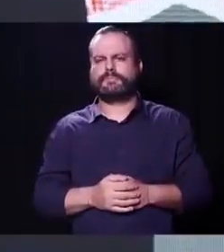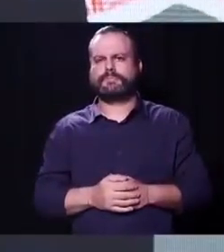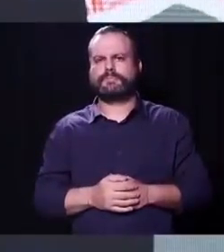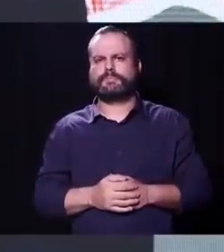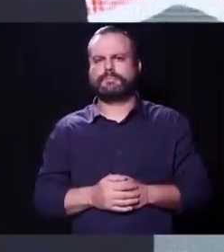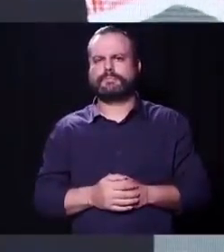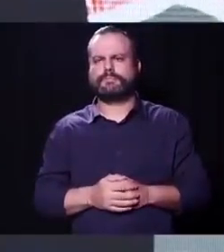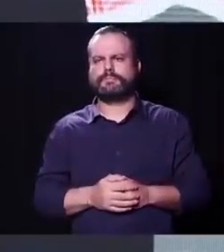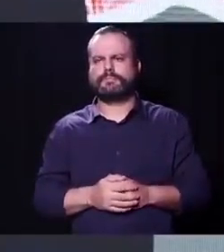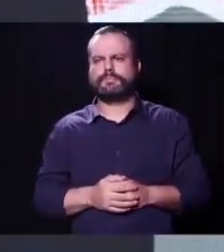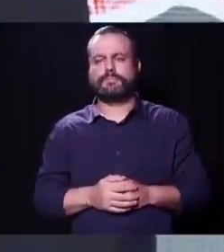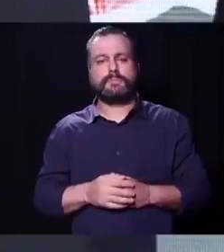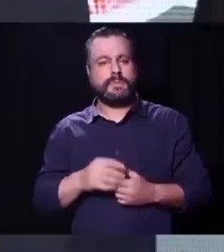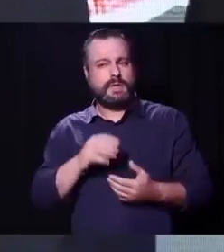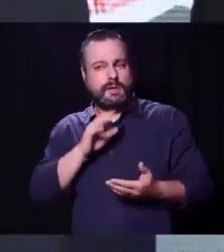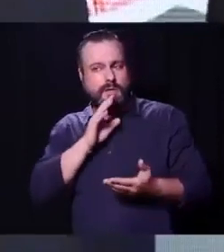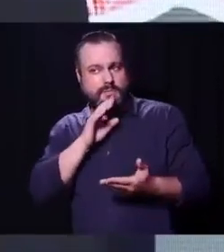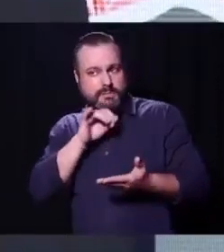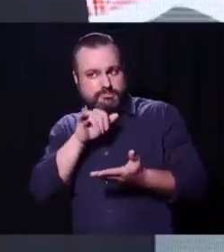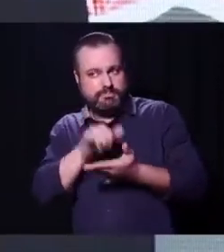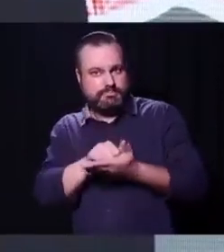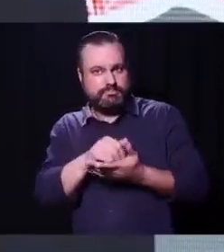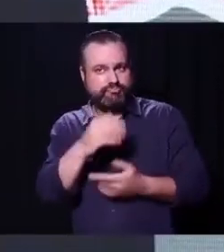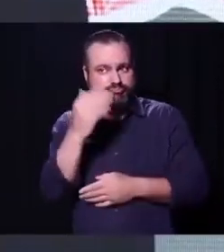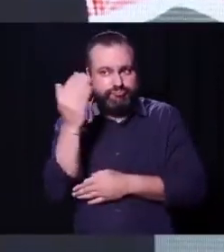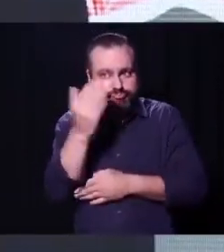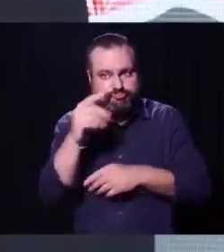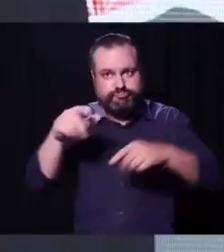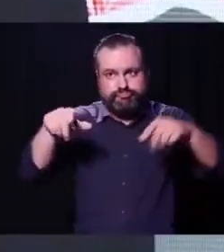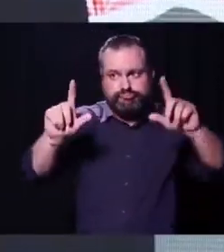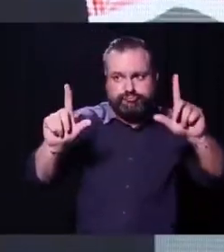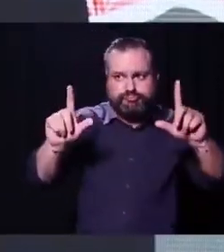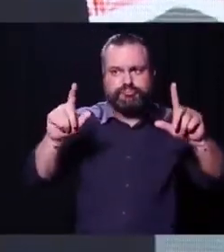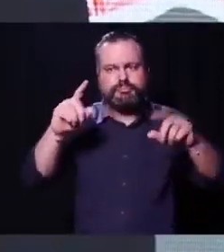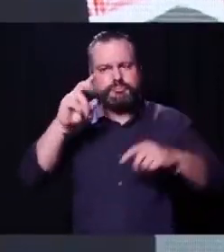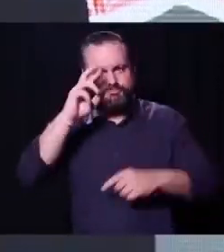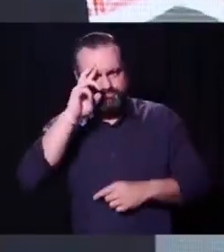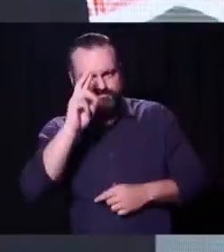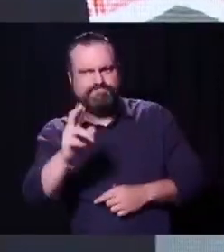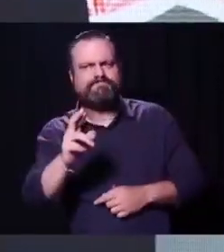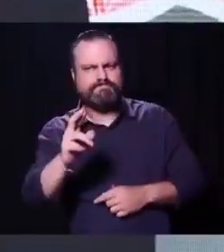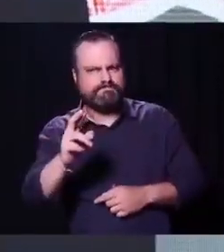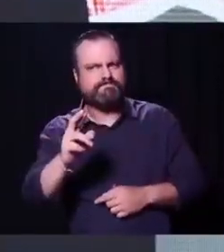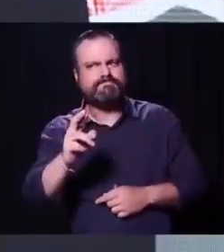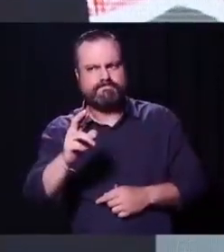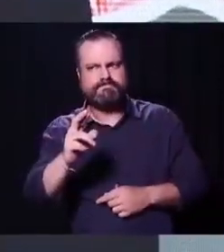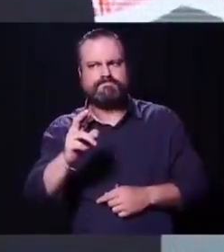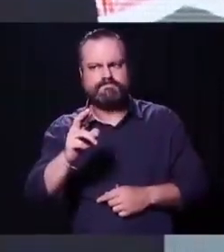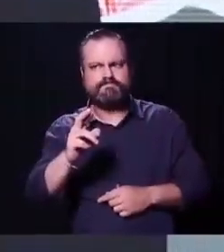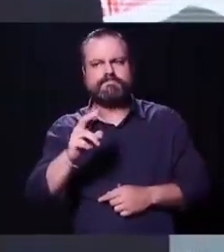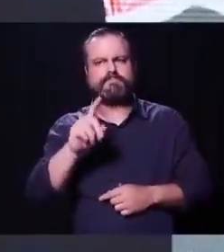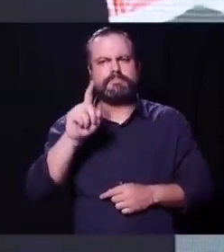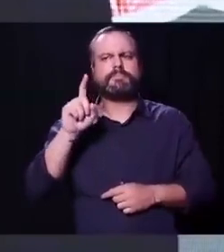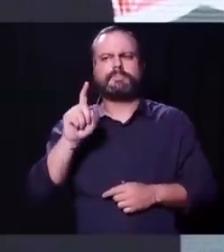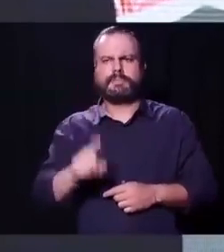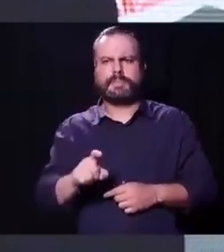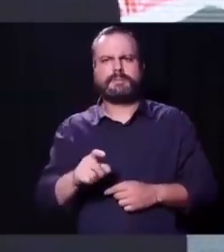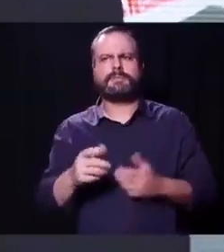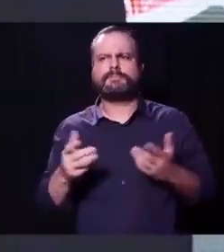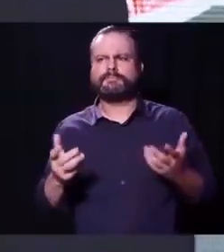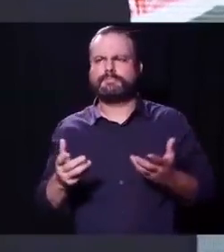Bueno, aquí estamos en televisión y todo, pero cuando digo de respeto, es el respeto de cuando tú te subes a un bus, tú tienes que tener mucho cuidado para que te